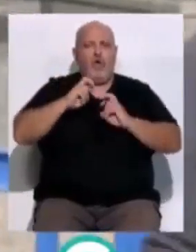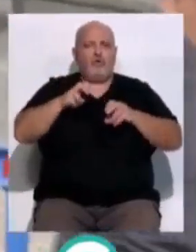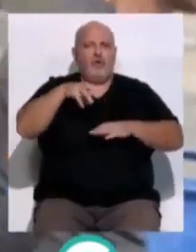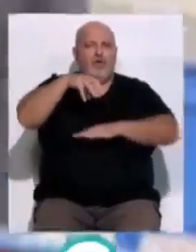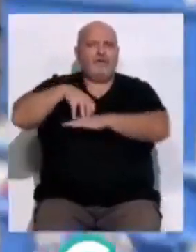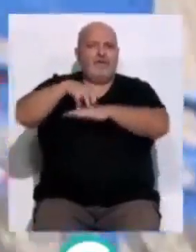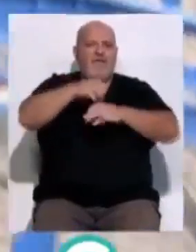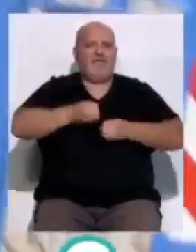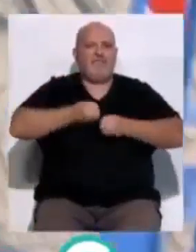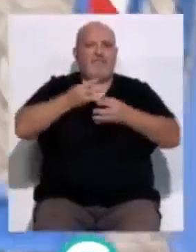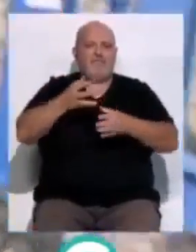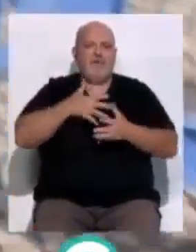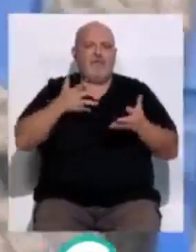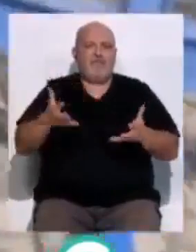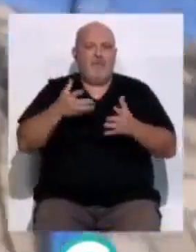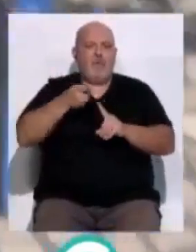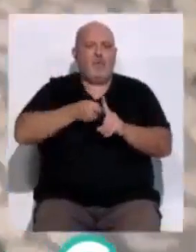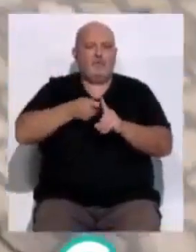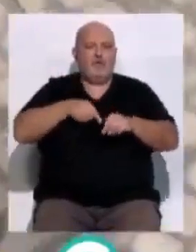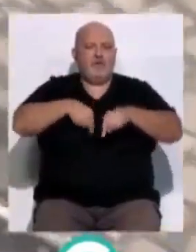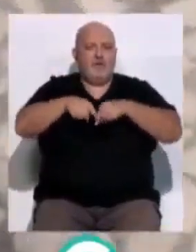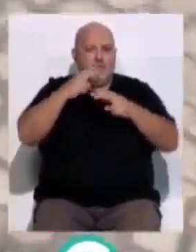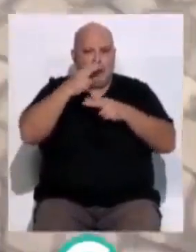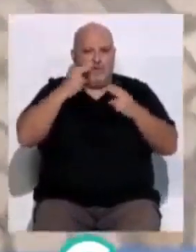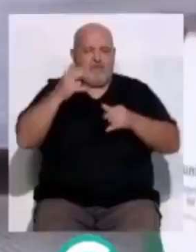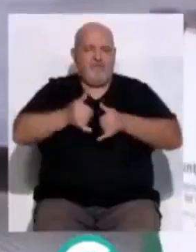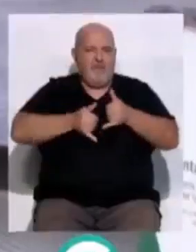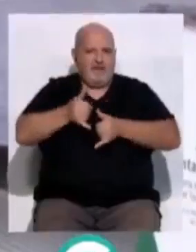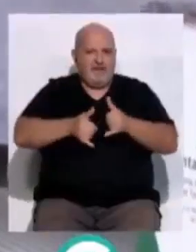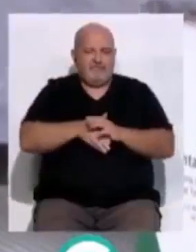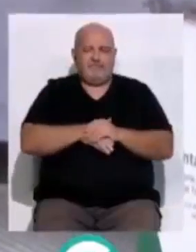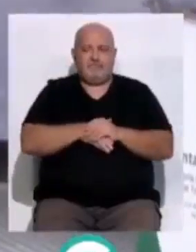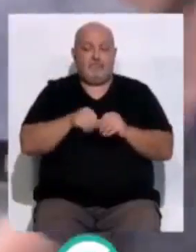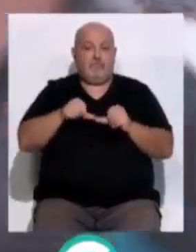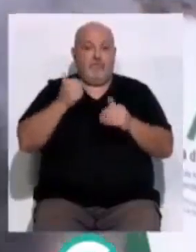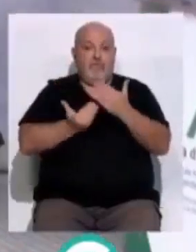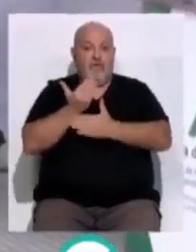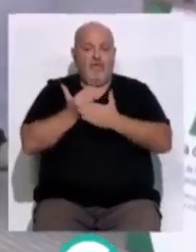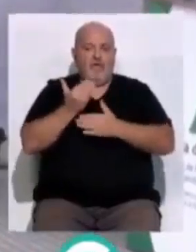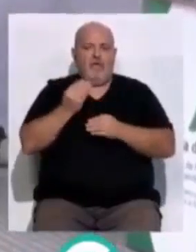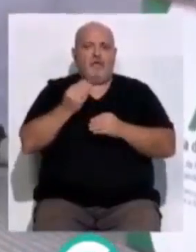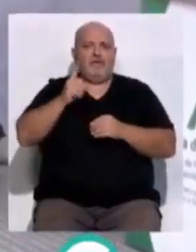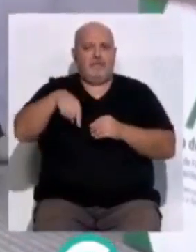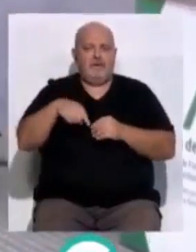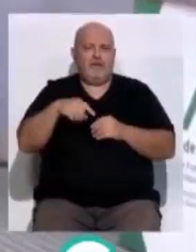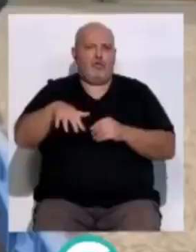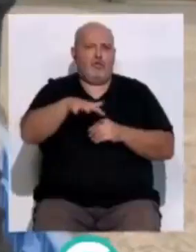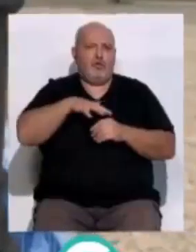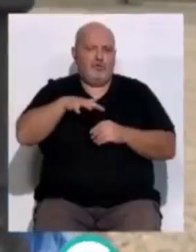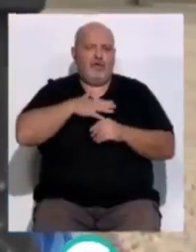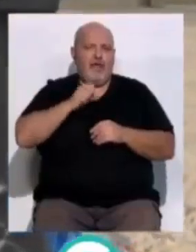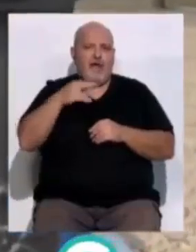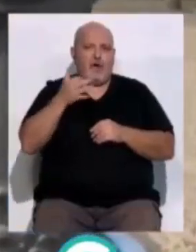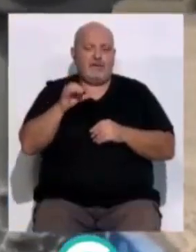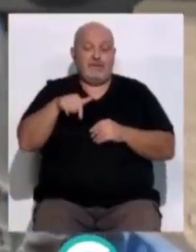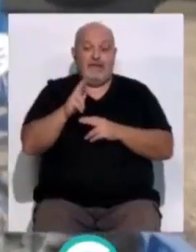con información para el fomento del uso del transporte público y la bicicleta, que hace unos días se colocaron también en la Plaza Ana